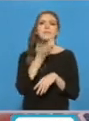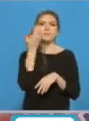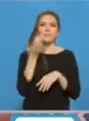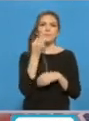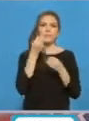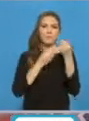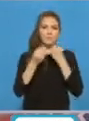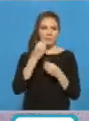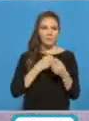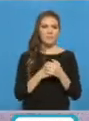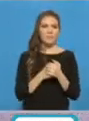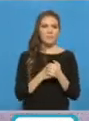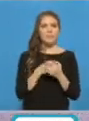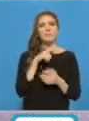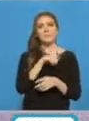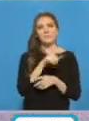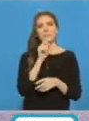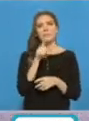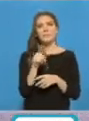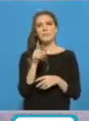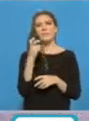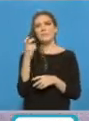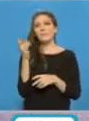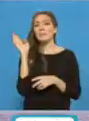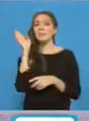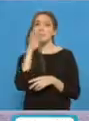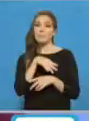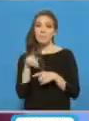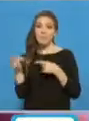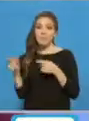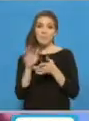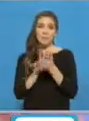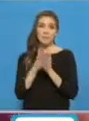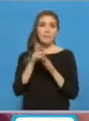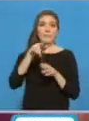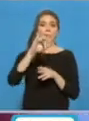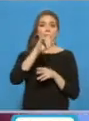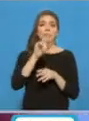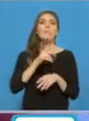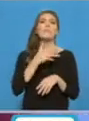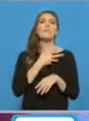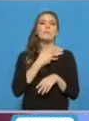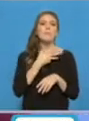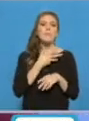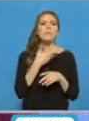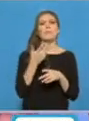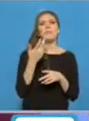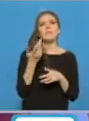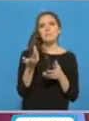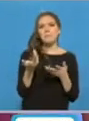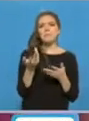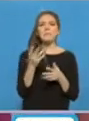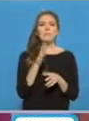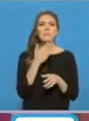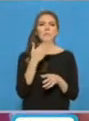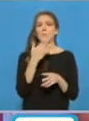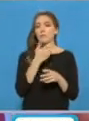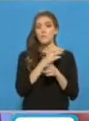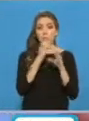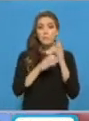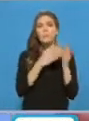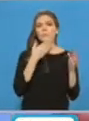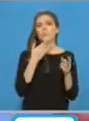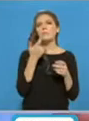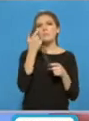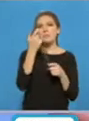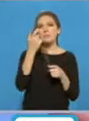ya mencionaba en cuanto a sus pros, pues tiene niacina, es un precio accesible, pues es de mucho uso,